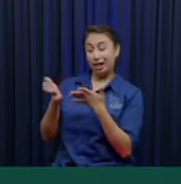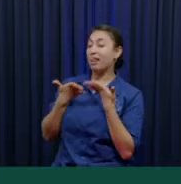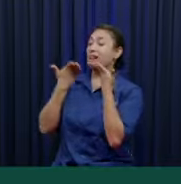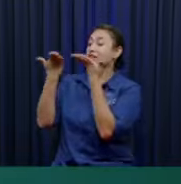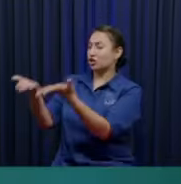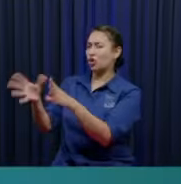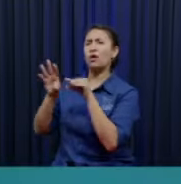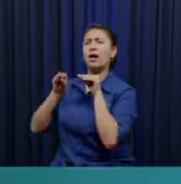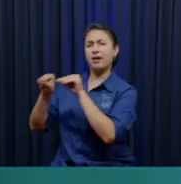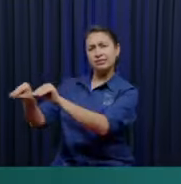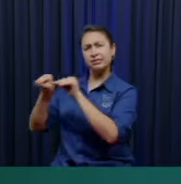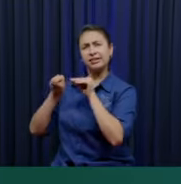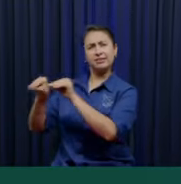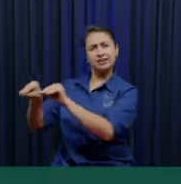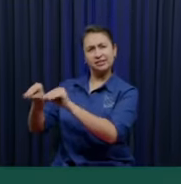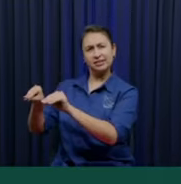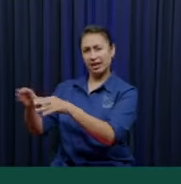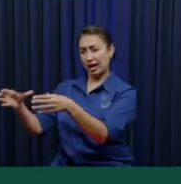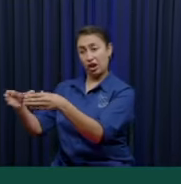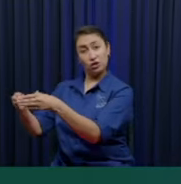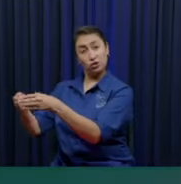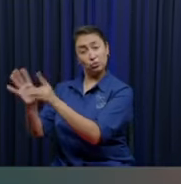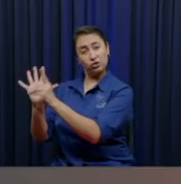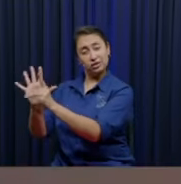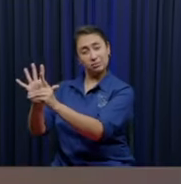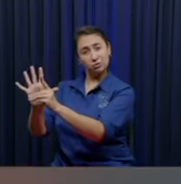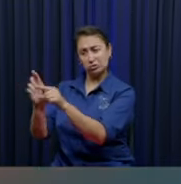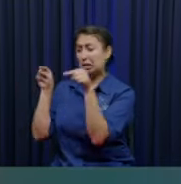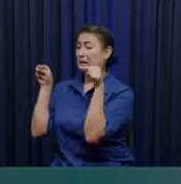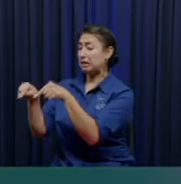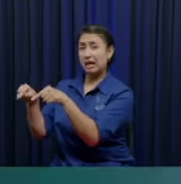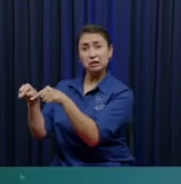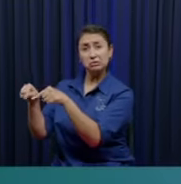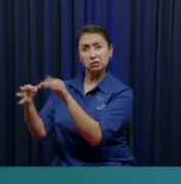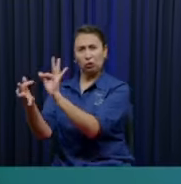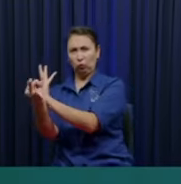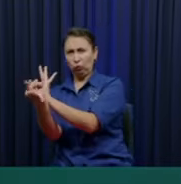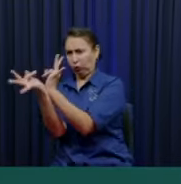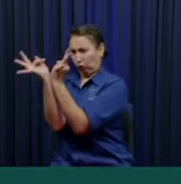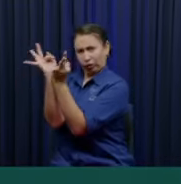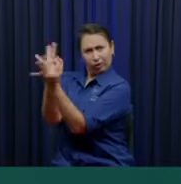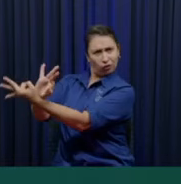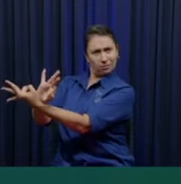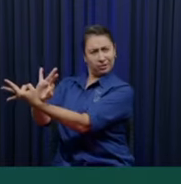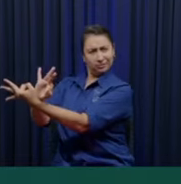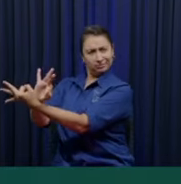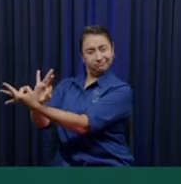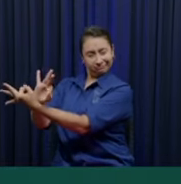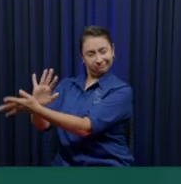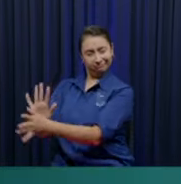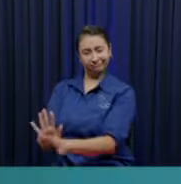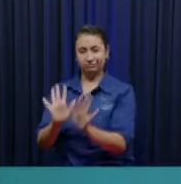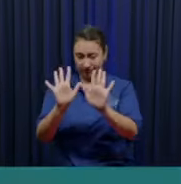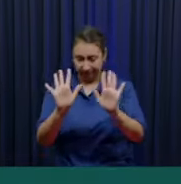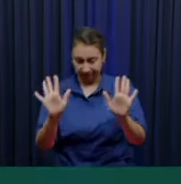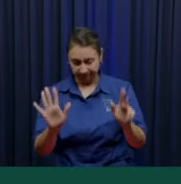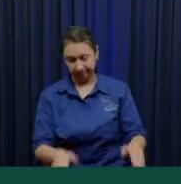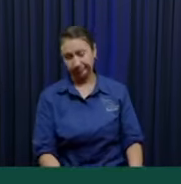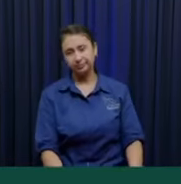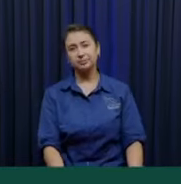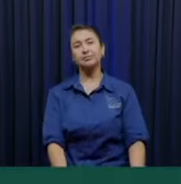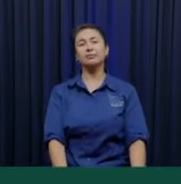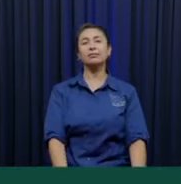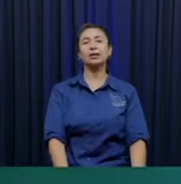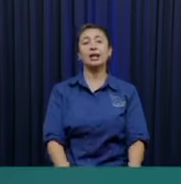cada uno de los que va en pos del Señor, según Lucas 14:27, se hace su discípulo. Ok, hasta ahí llegó